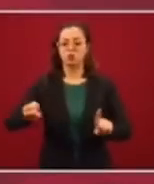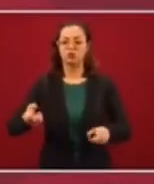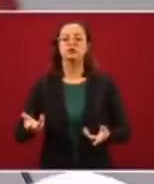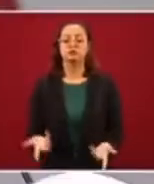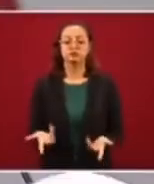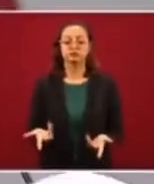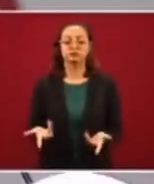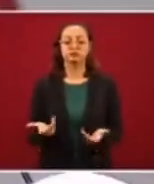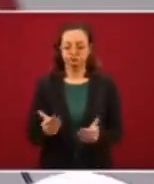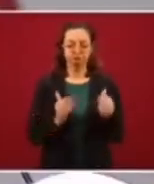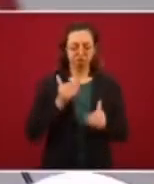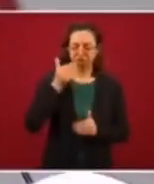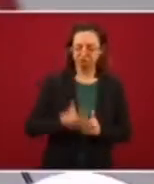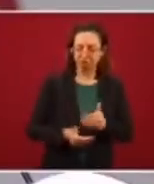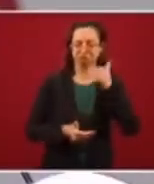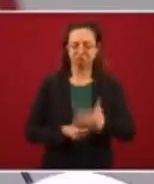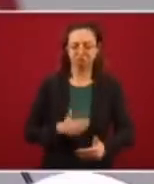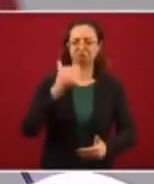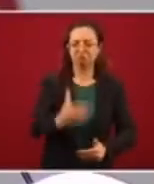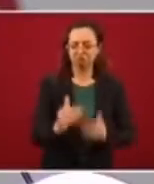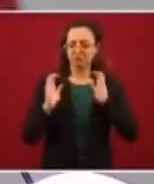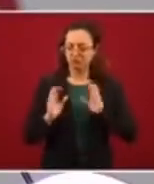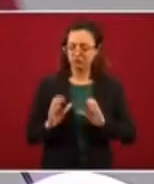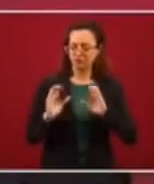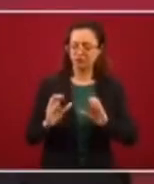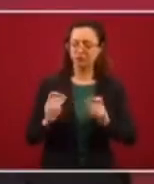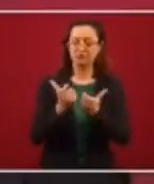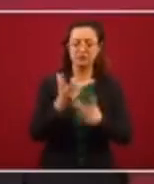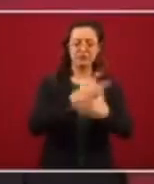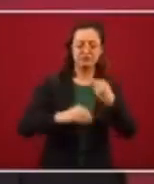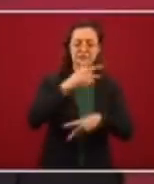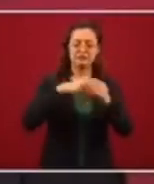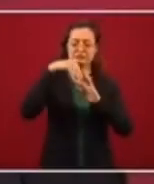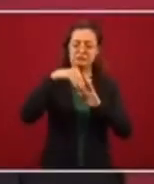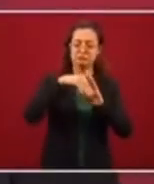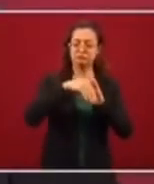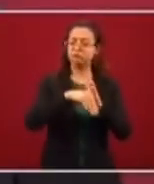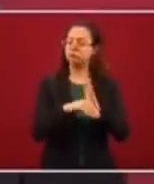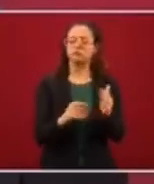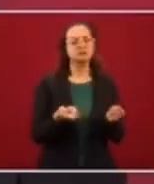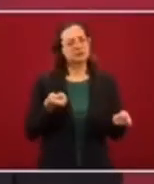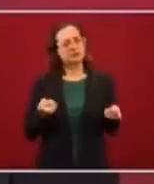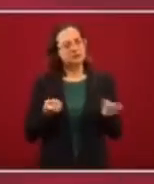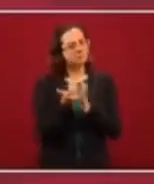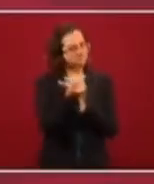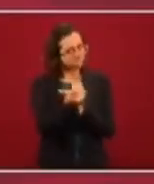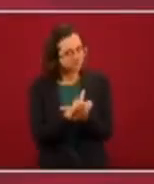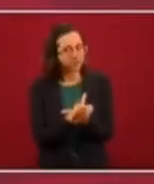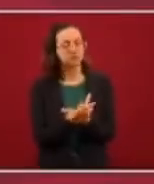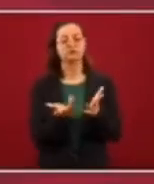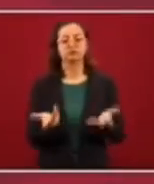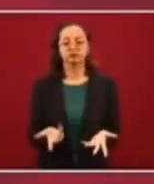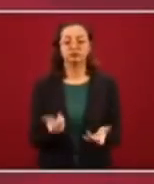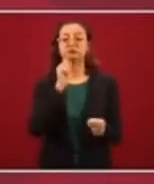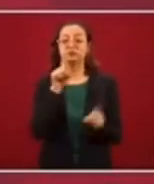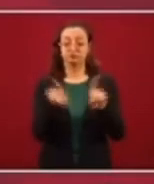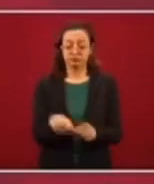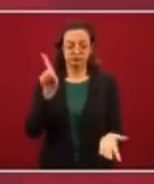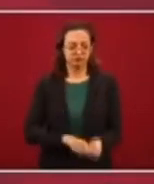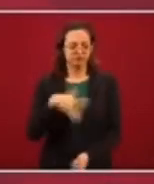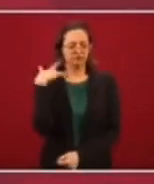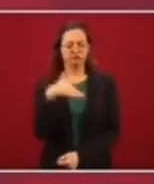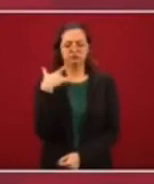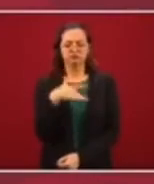las etapas y desgastar lo menos que se puede dar gente en lo económico en lo emocional